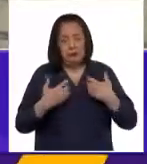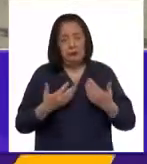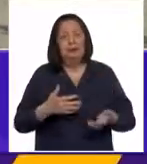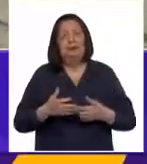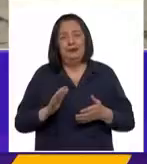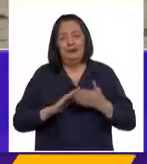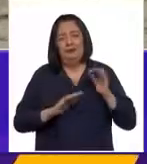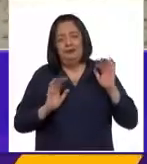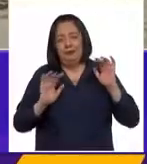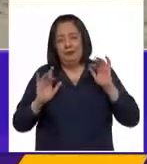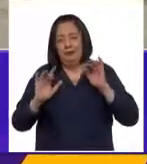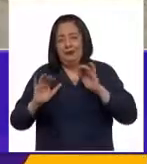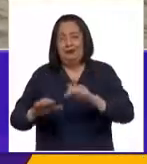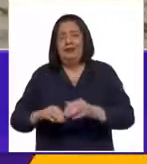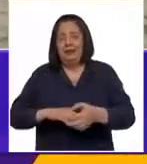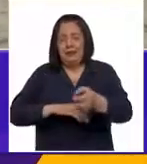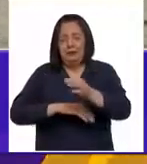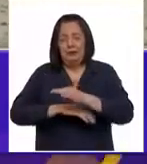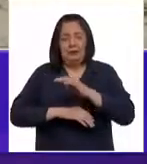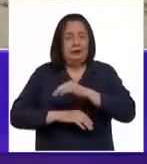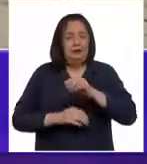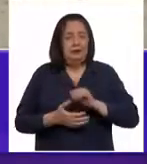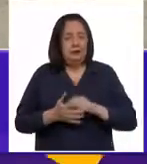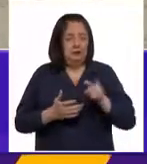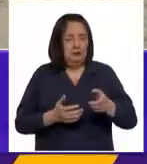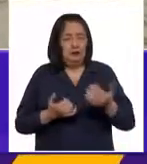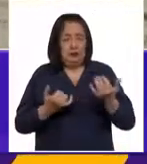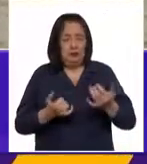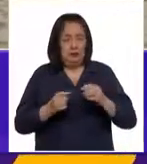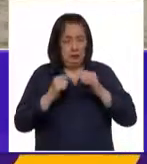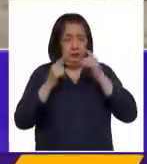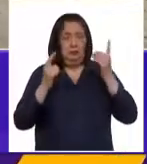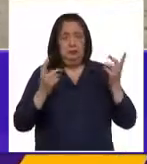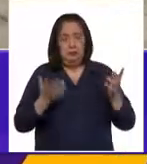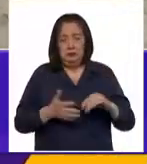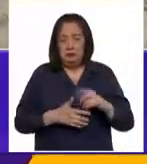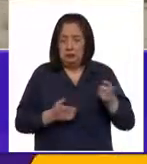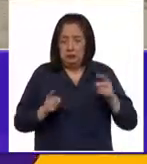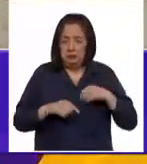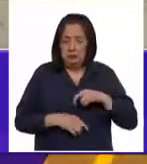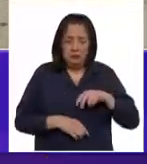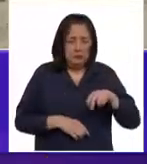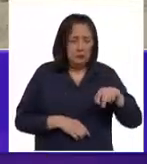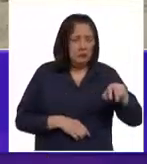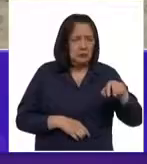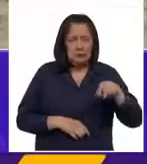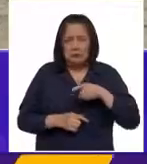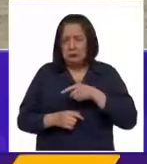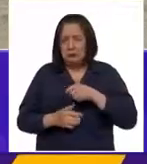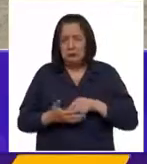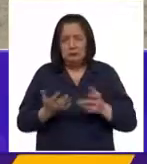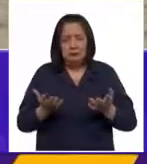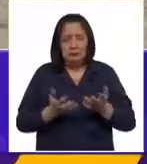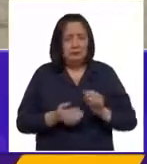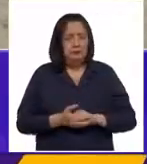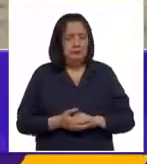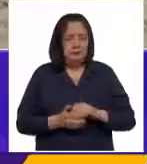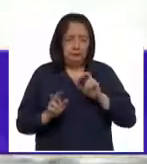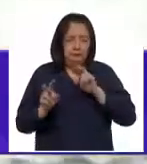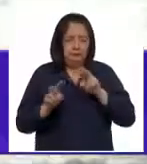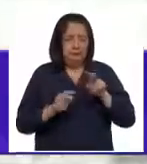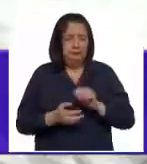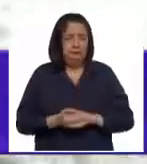a la playa, a la orilla. Y una de las cosas que nos ha sorprendido en nuestro recorrido en Los Yuyos, Fátima, es que mientras estábamos aquí,